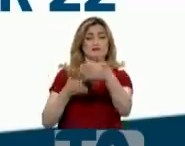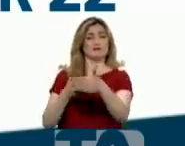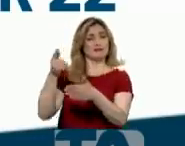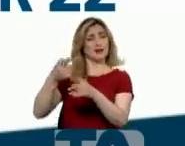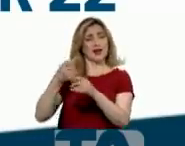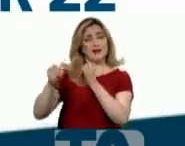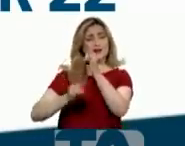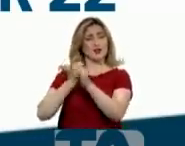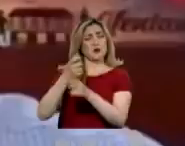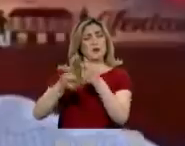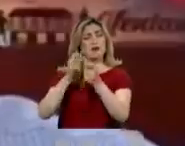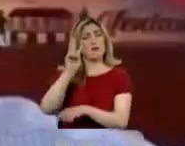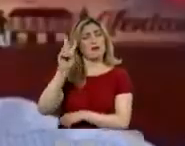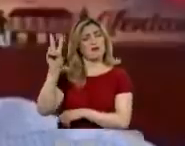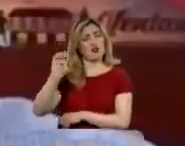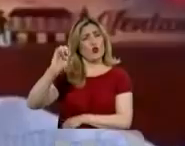los mercados internacionales